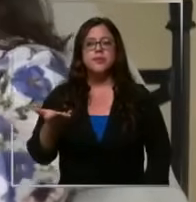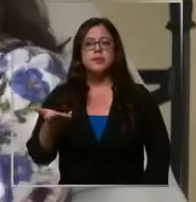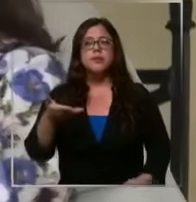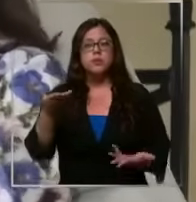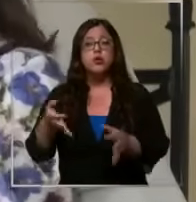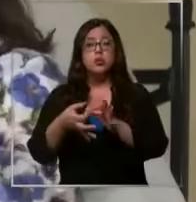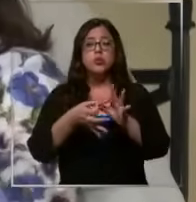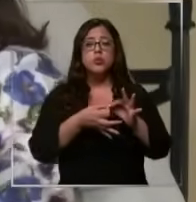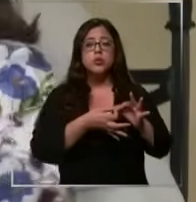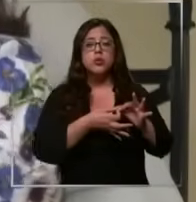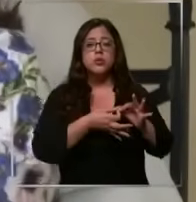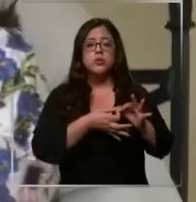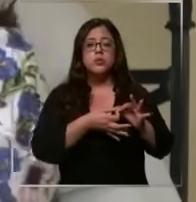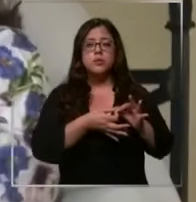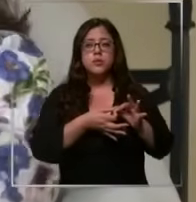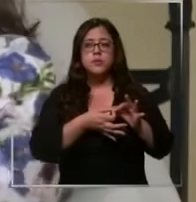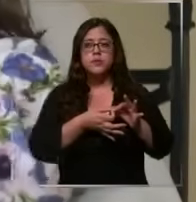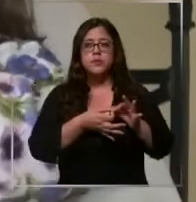por eso que...